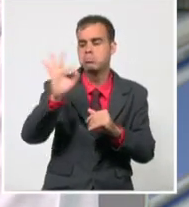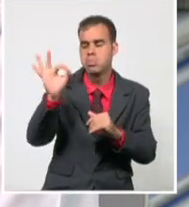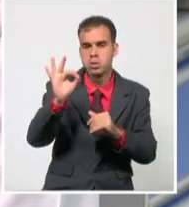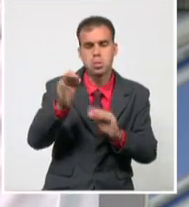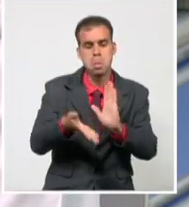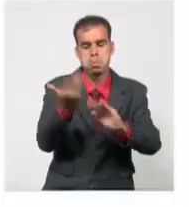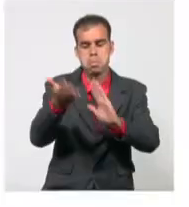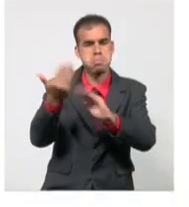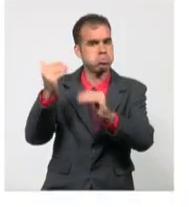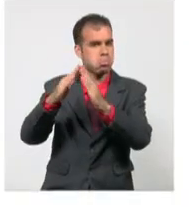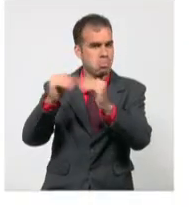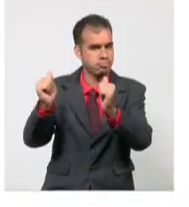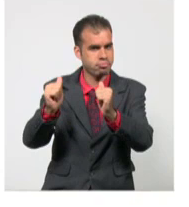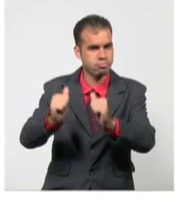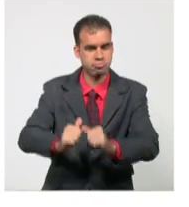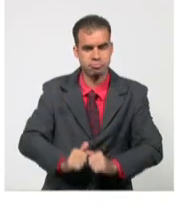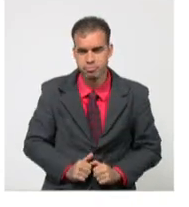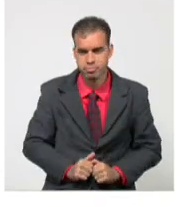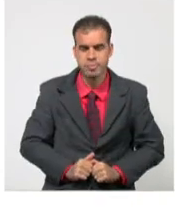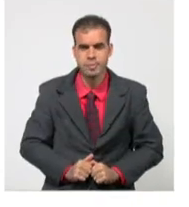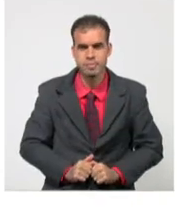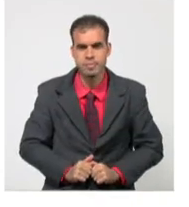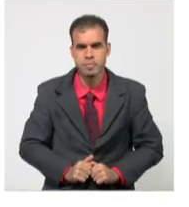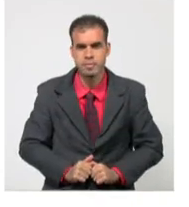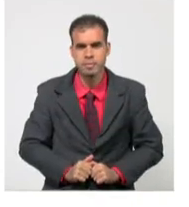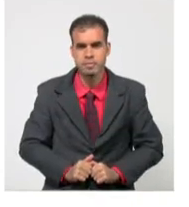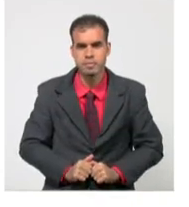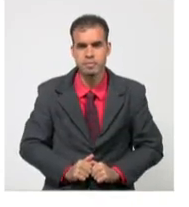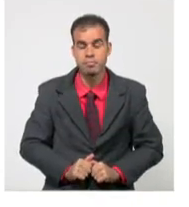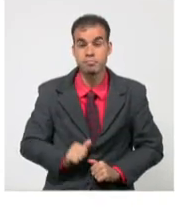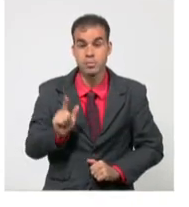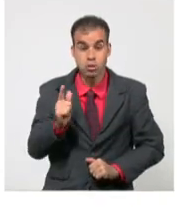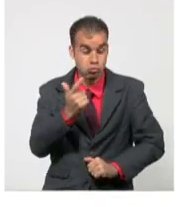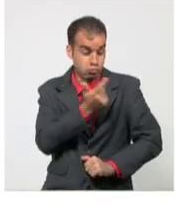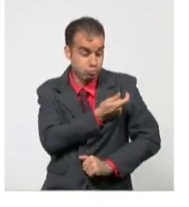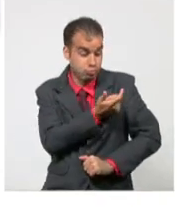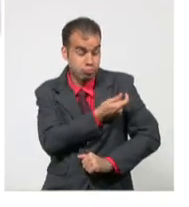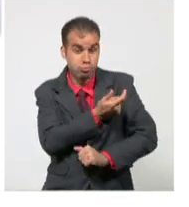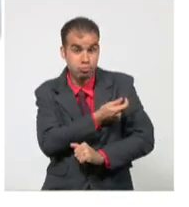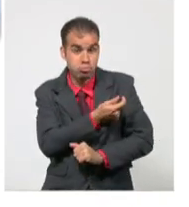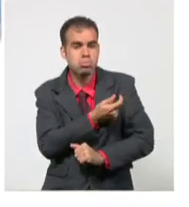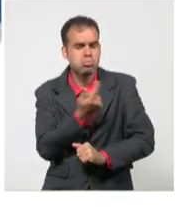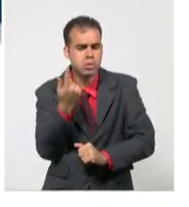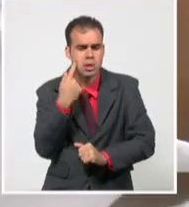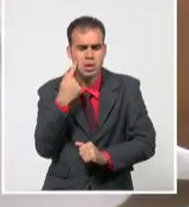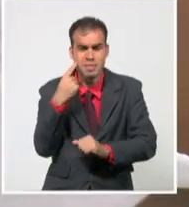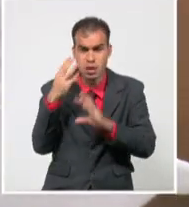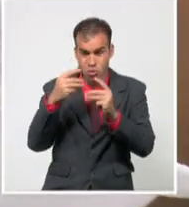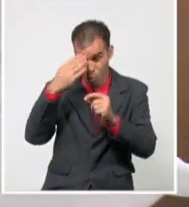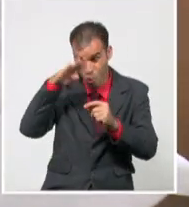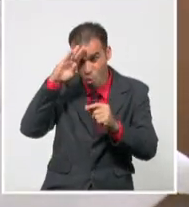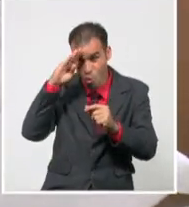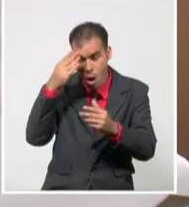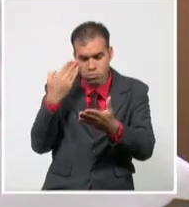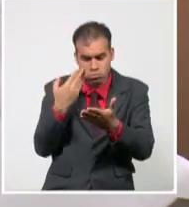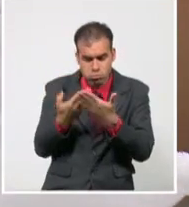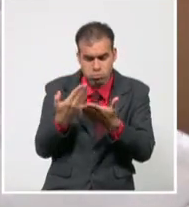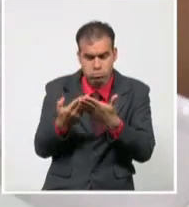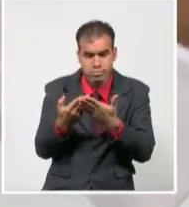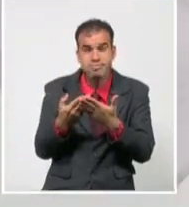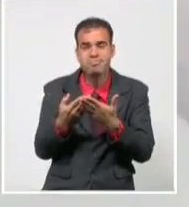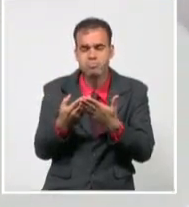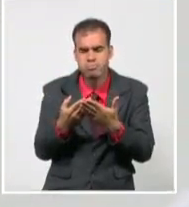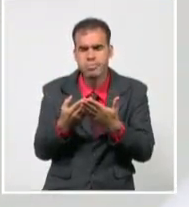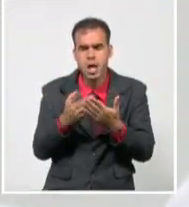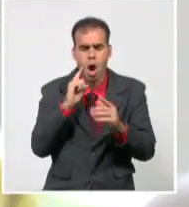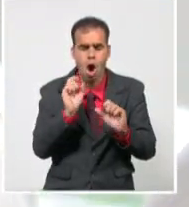recuperaron exitosamente. El registro del medicamento se basó, además de los resultados de Cuba, a partir de un ensayo